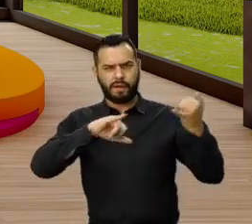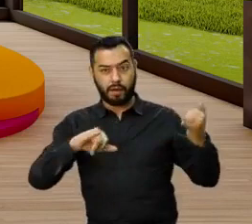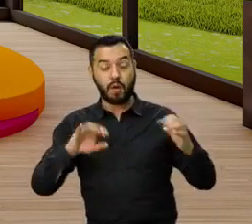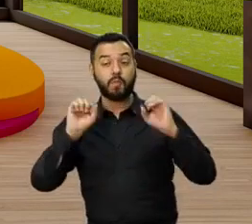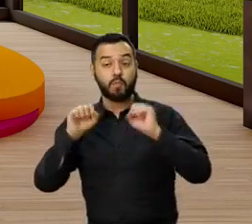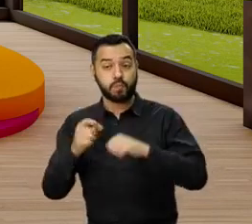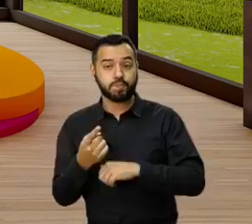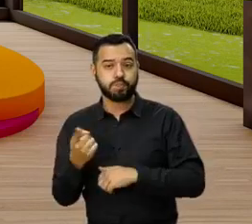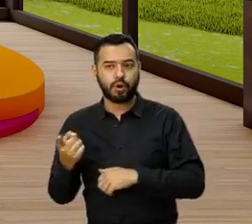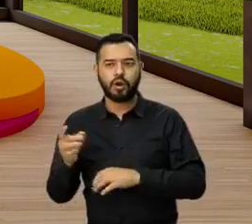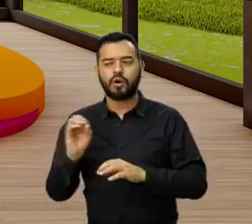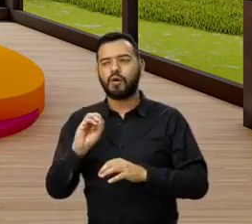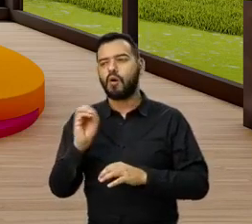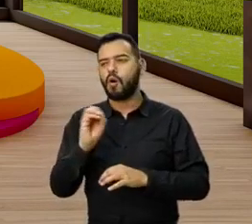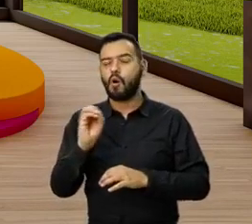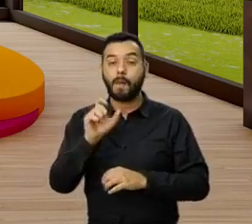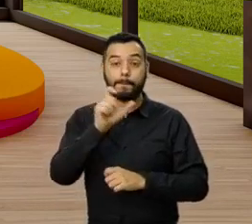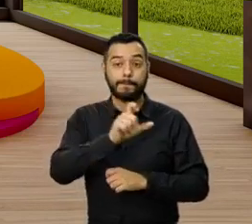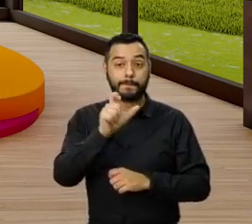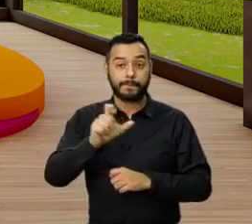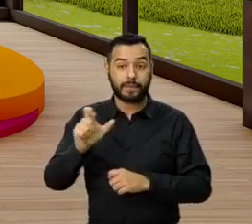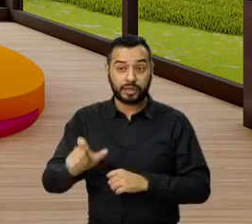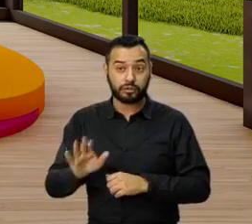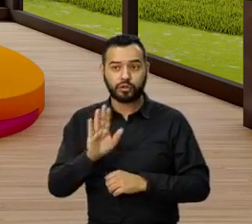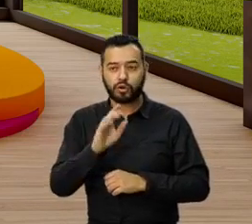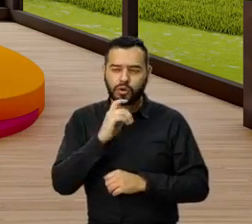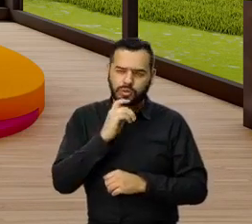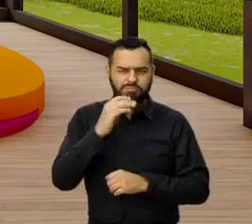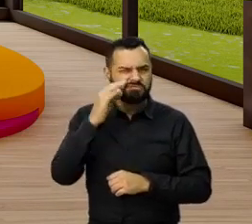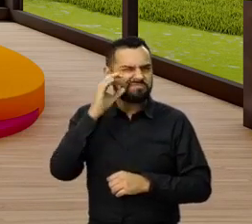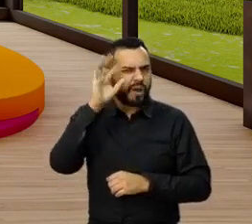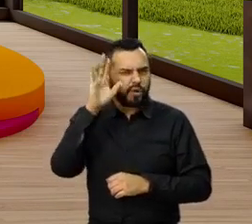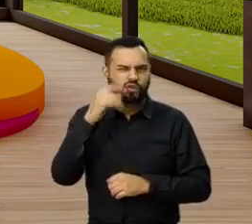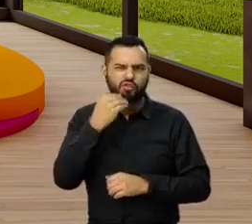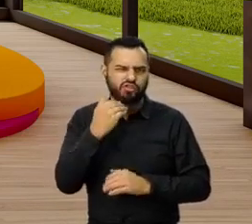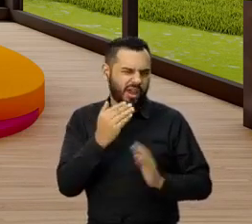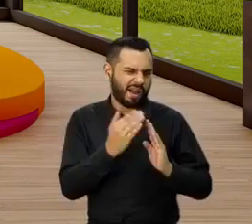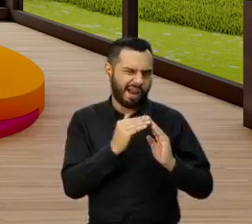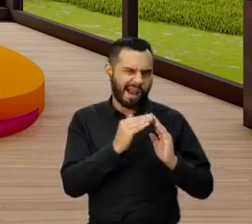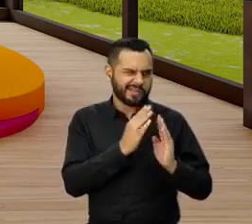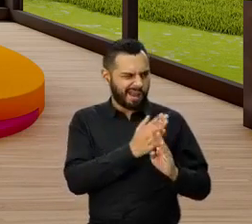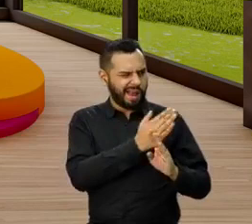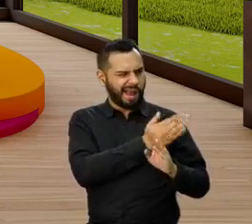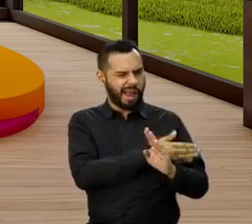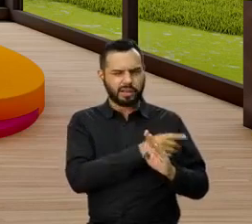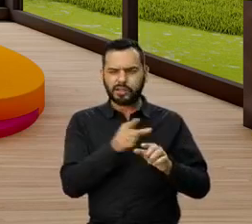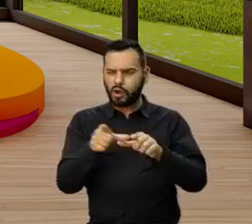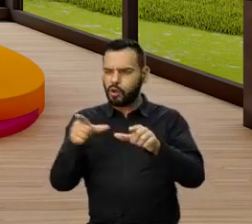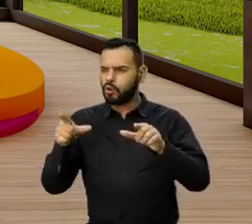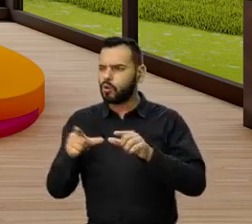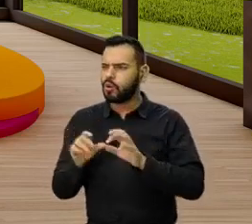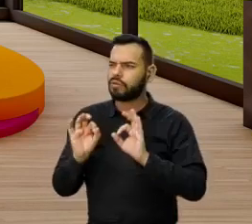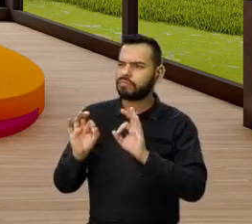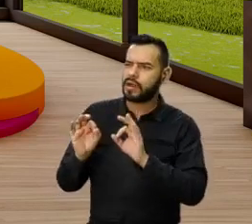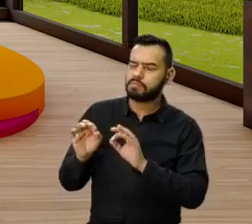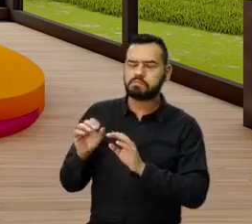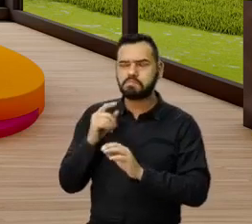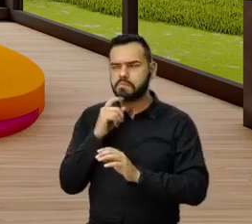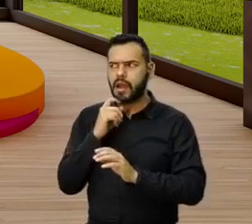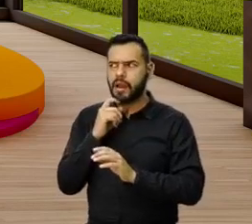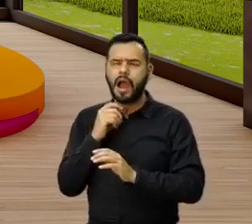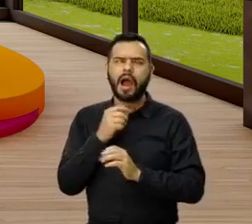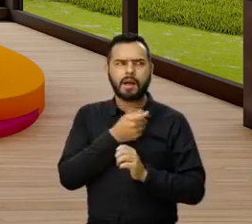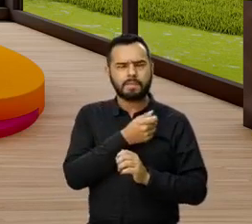pueden hacer asimismo hablamos de las personas que llevan de pronto no sé ya tienen una casa anteriormente están buscando un lugar óptimo para invertir